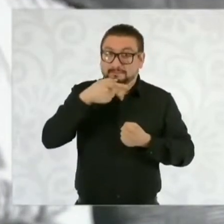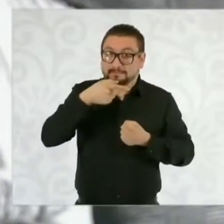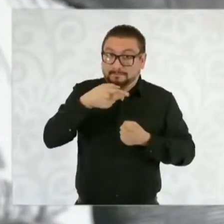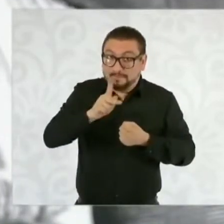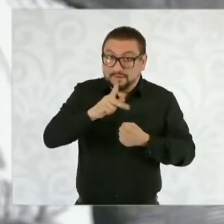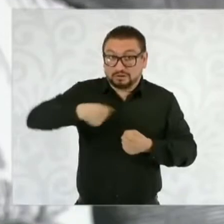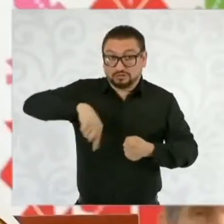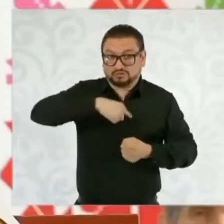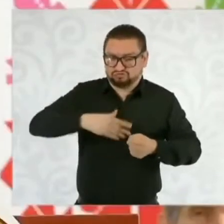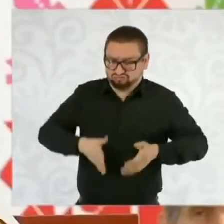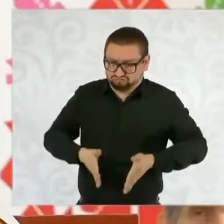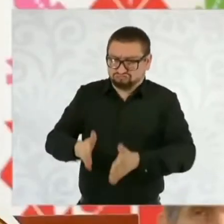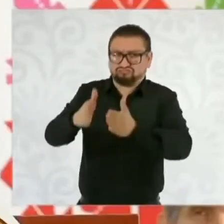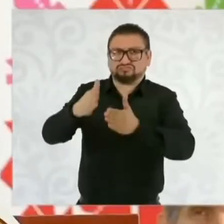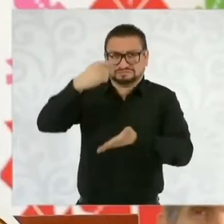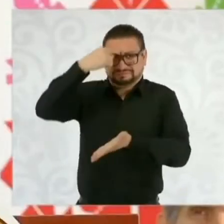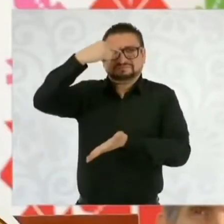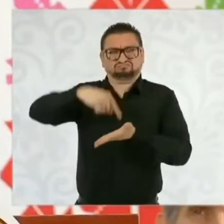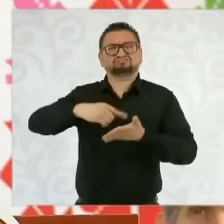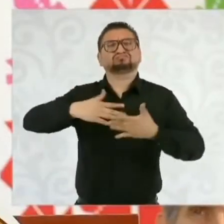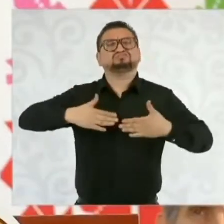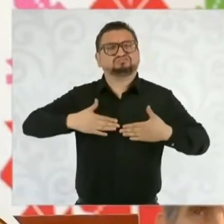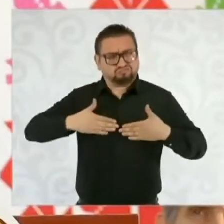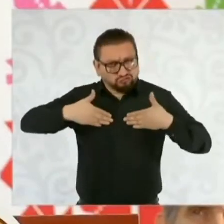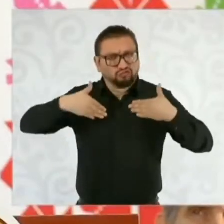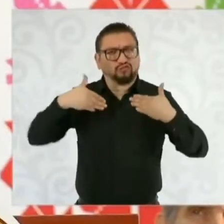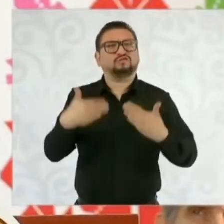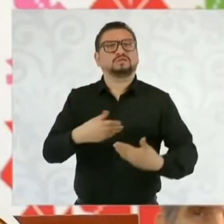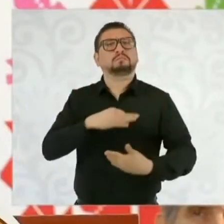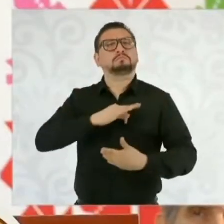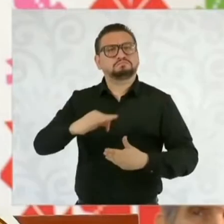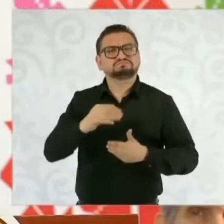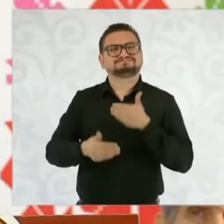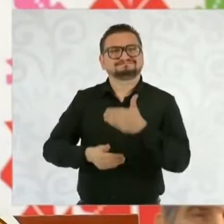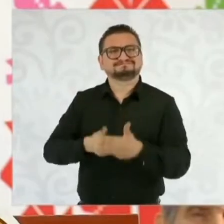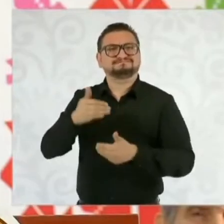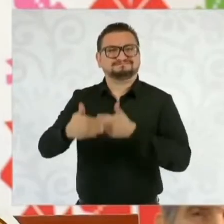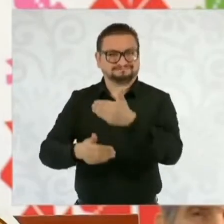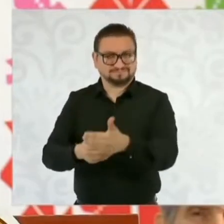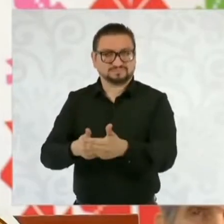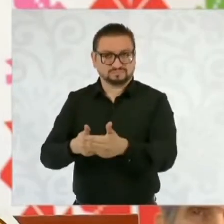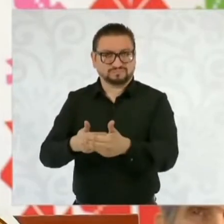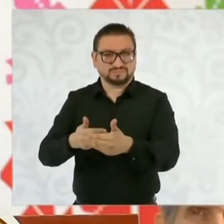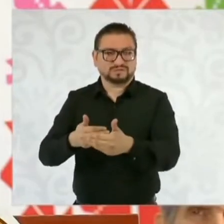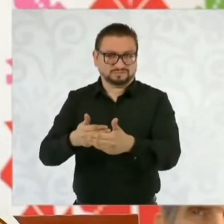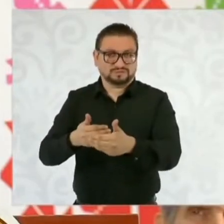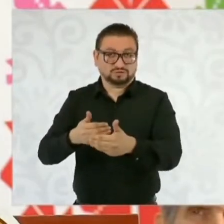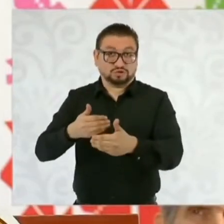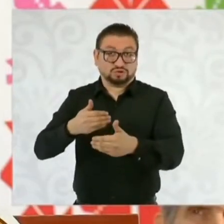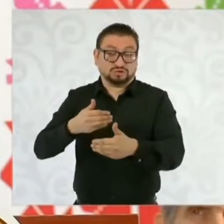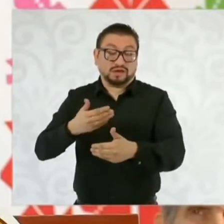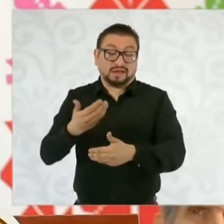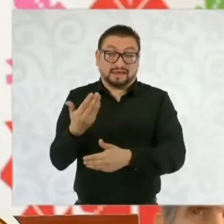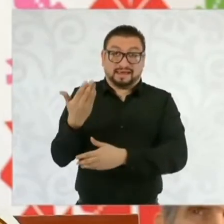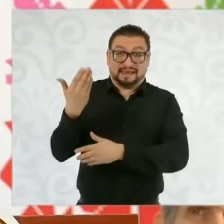gran confianza para seguir avanzando. Conocemos los 100